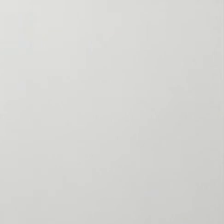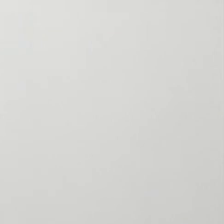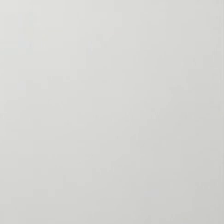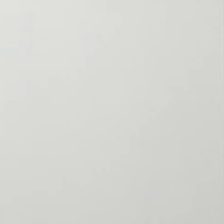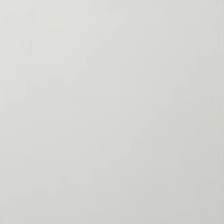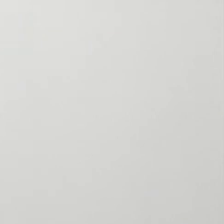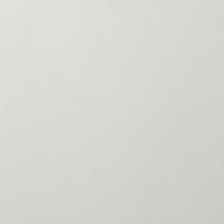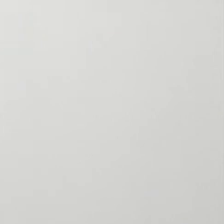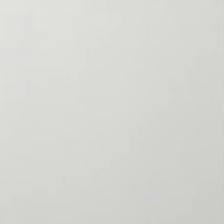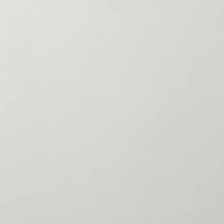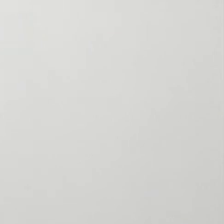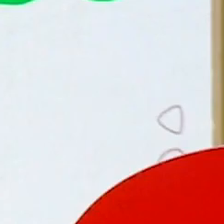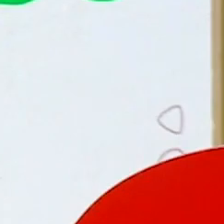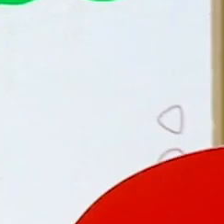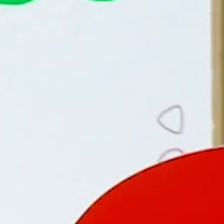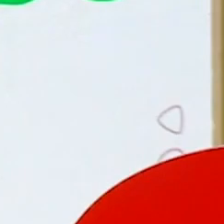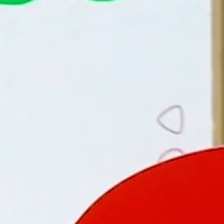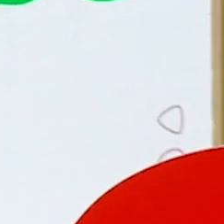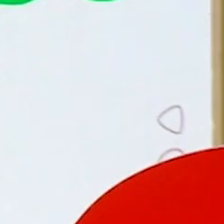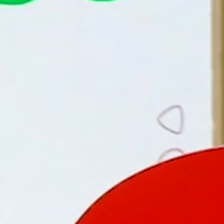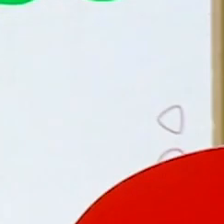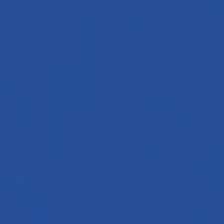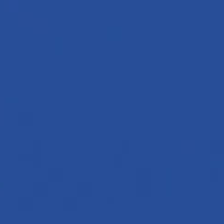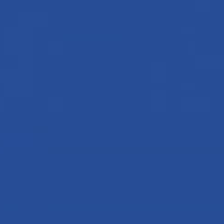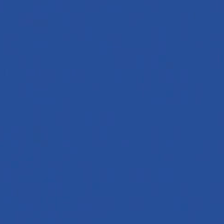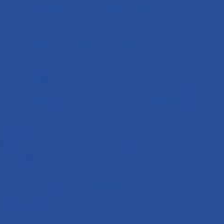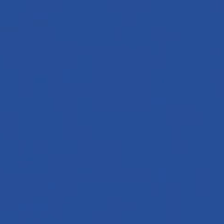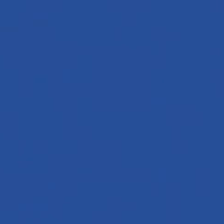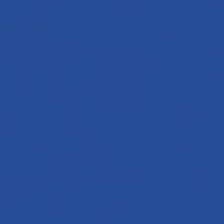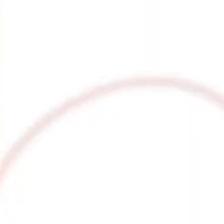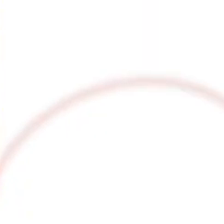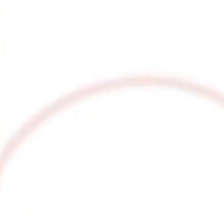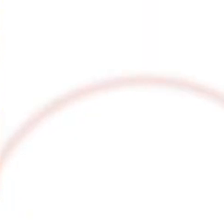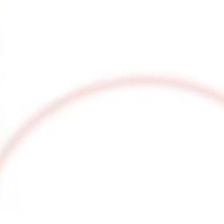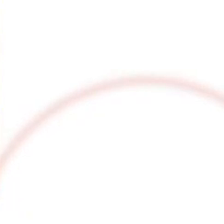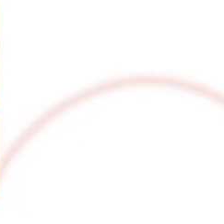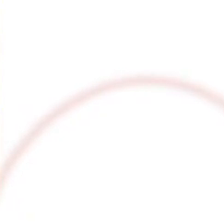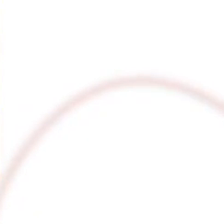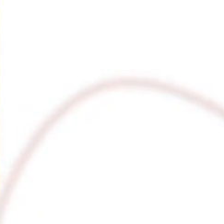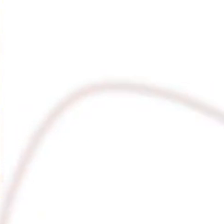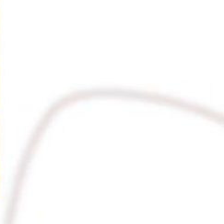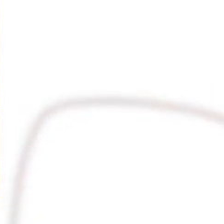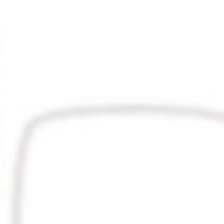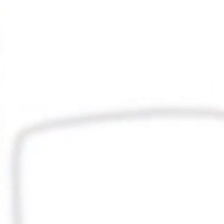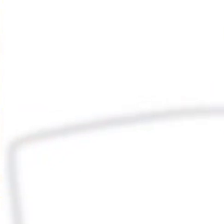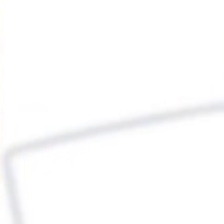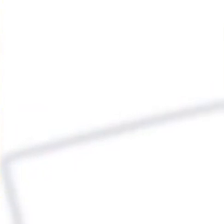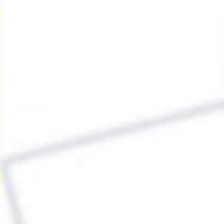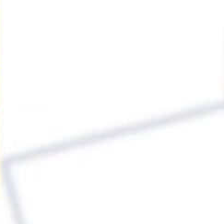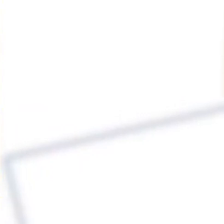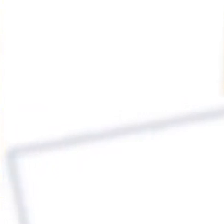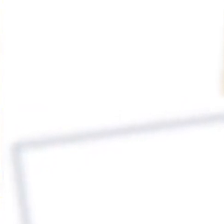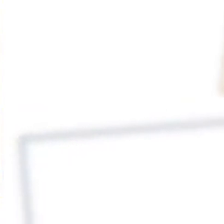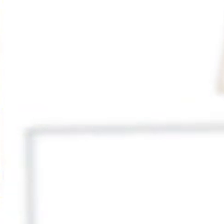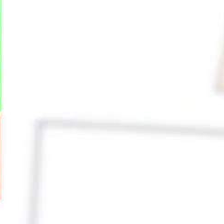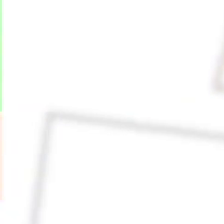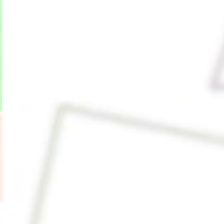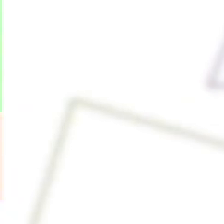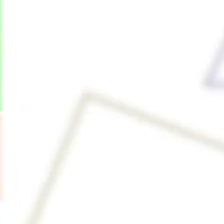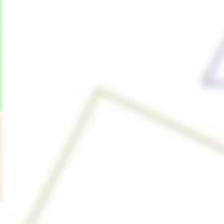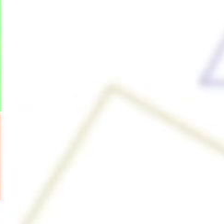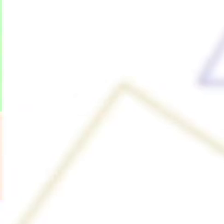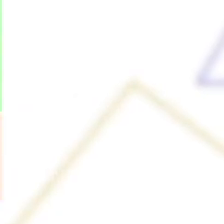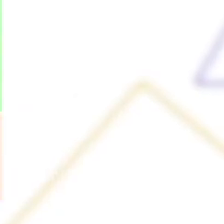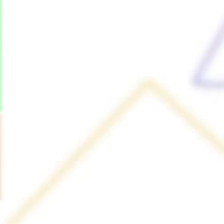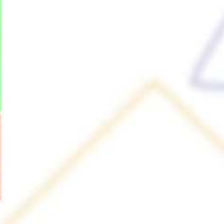lo que aprenderemos el día de hoy? Claro que sí, profesora. Muy bien. ¿Recuerdan esto? En la última